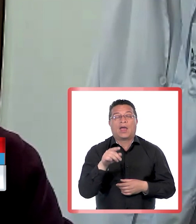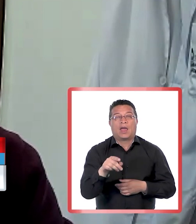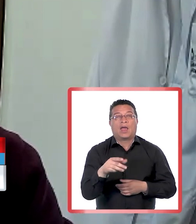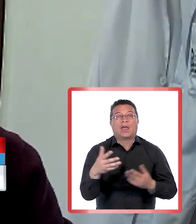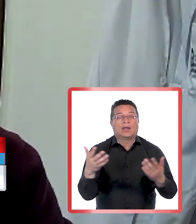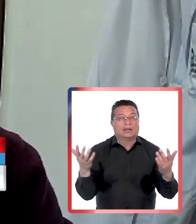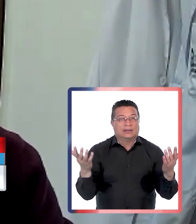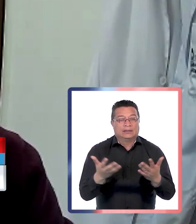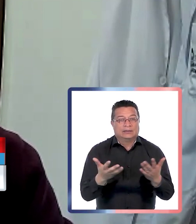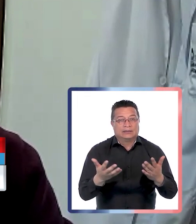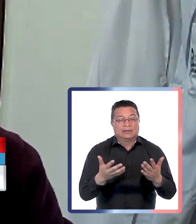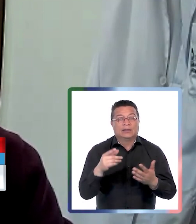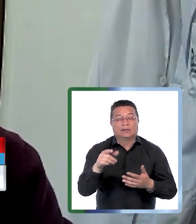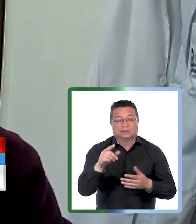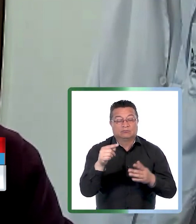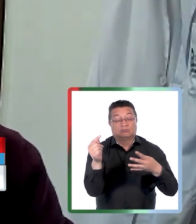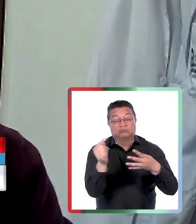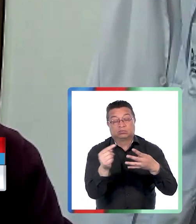hay